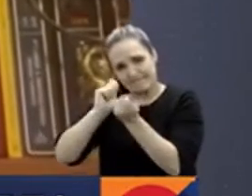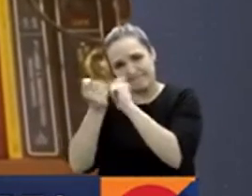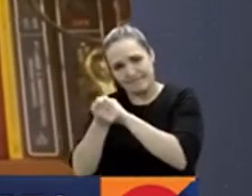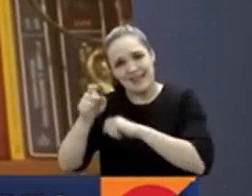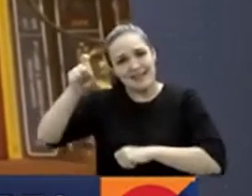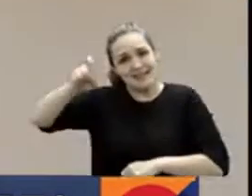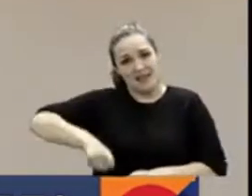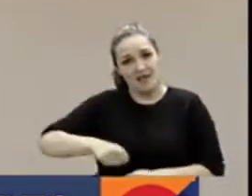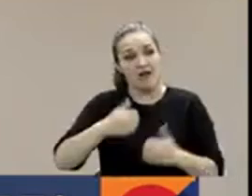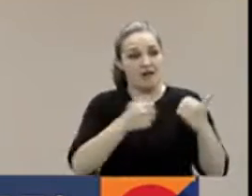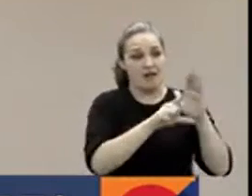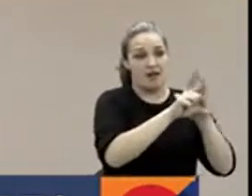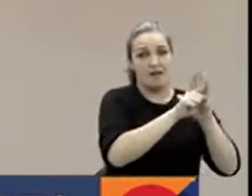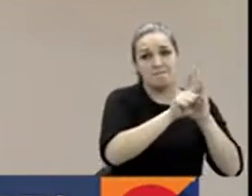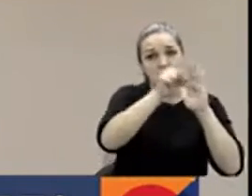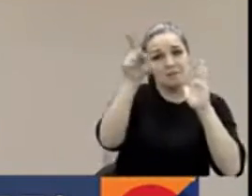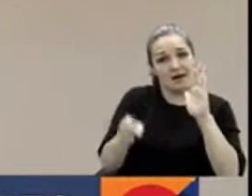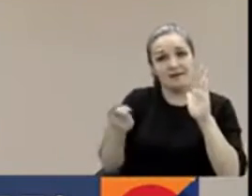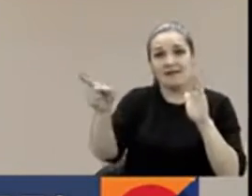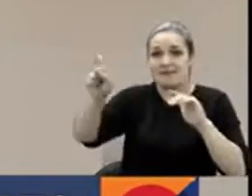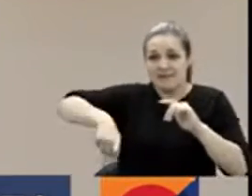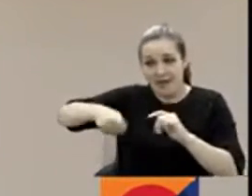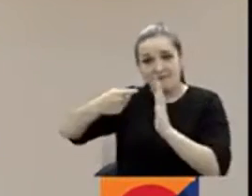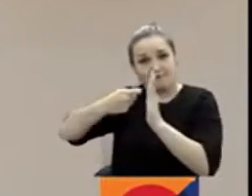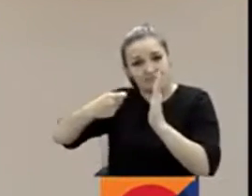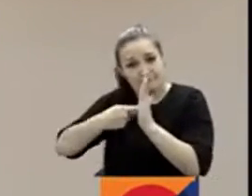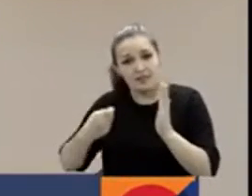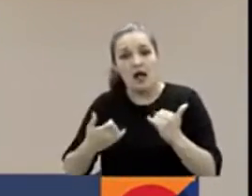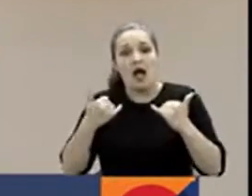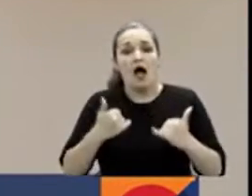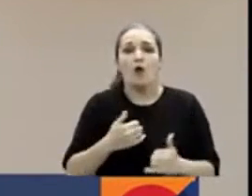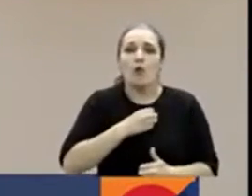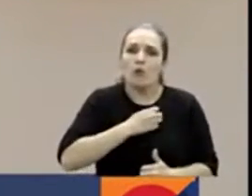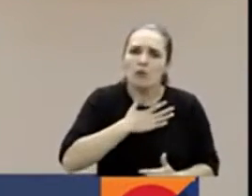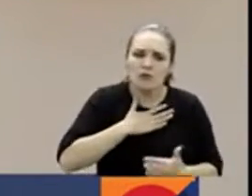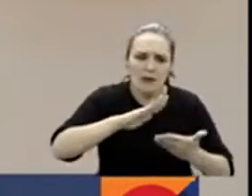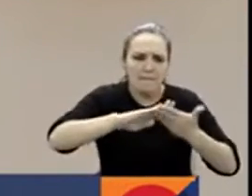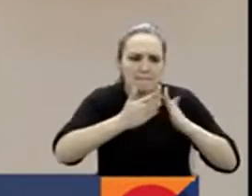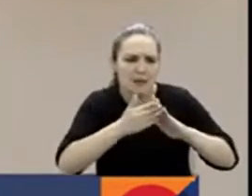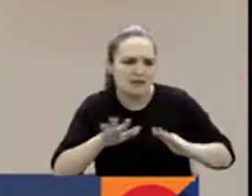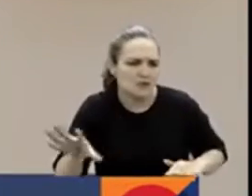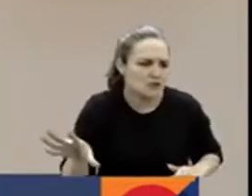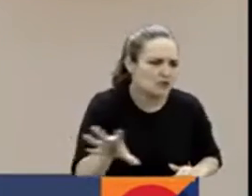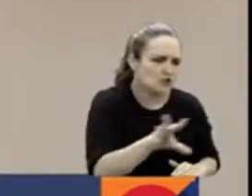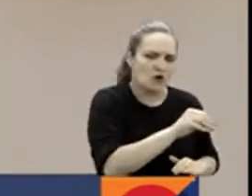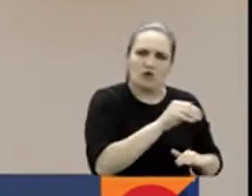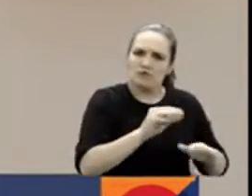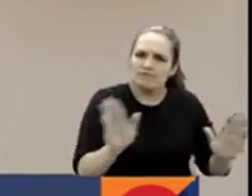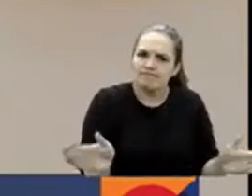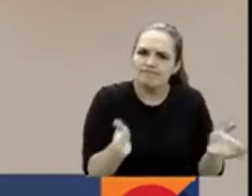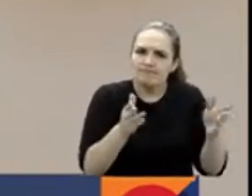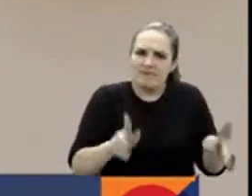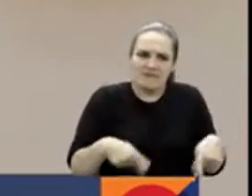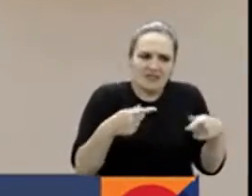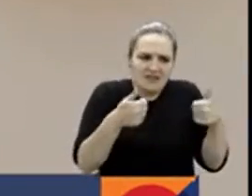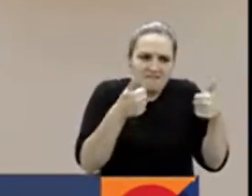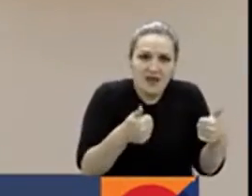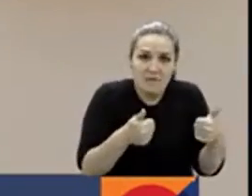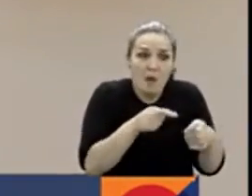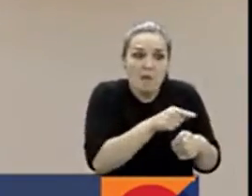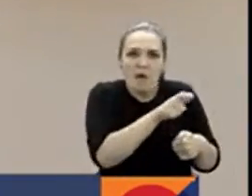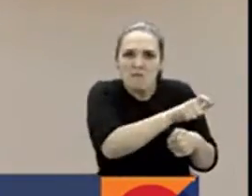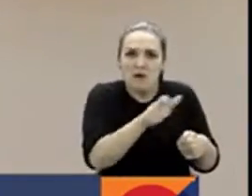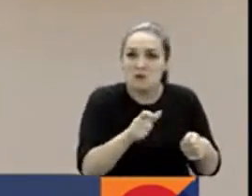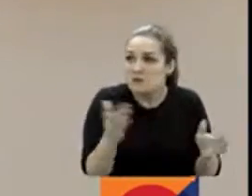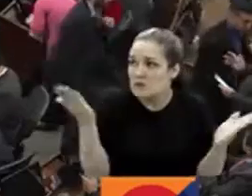lo ordena la ley. Aprovechar las oportunidades de la paz total y recuperar la vida de todos, inclusive la vida de quienes hoy están en el delito,